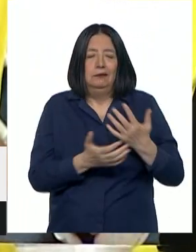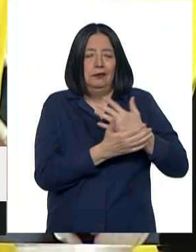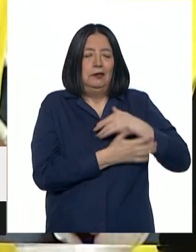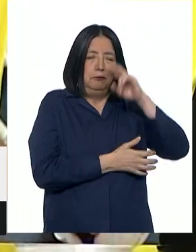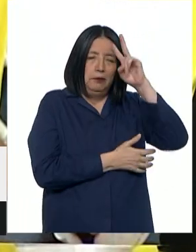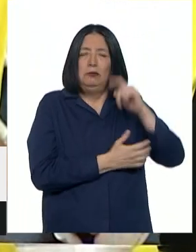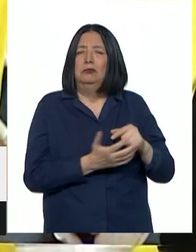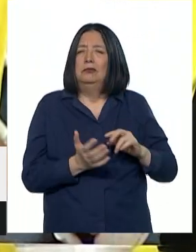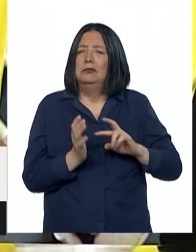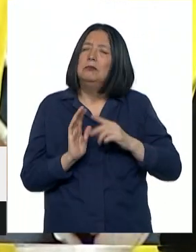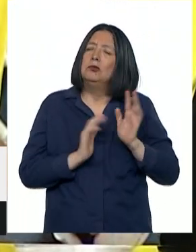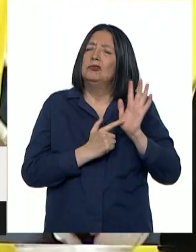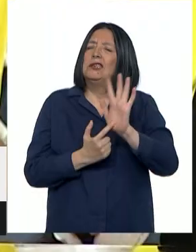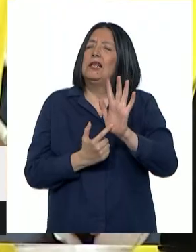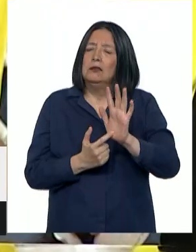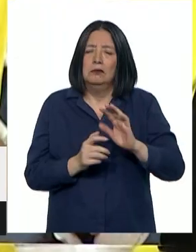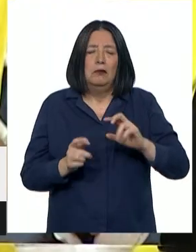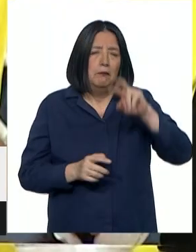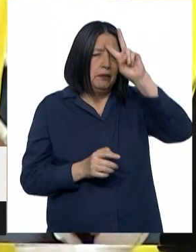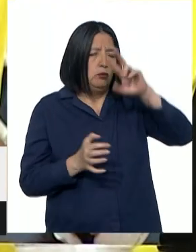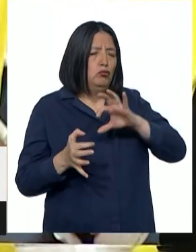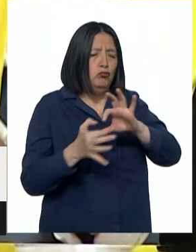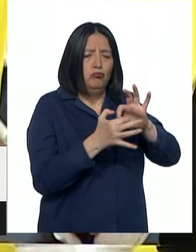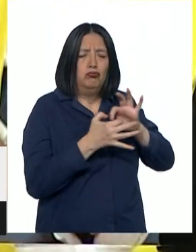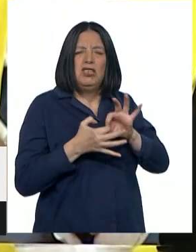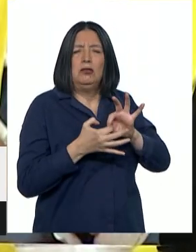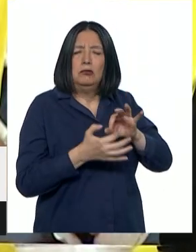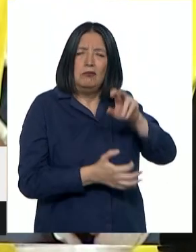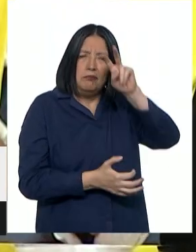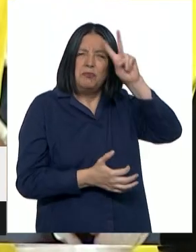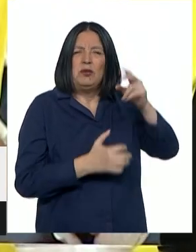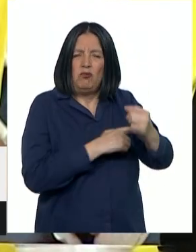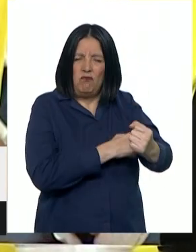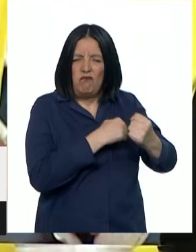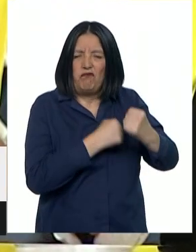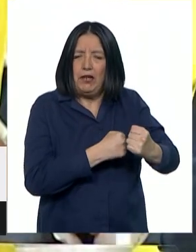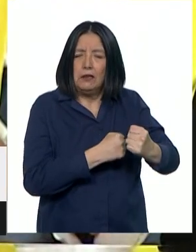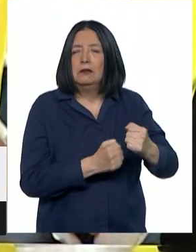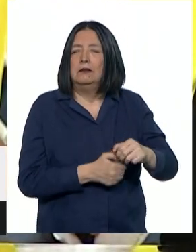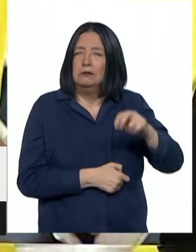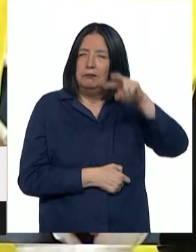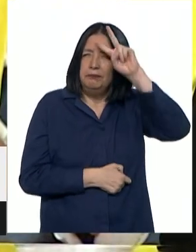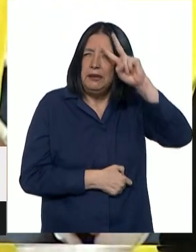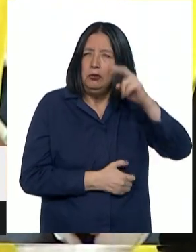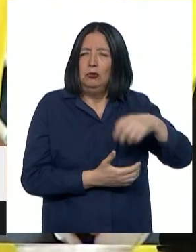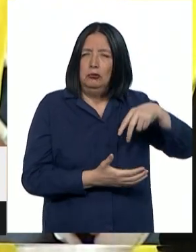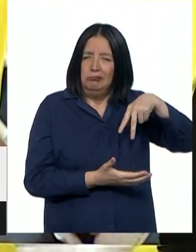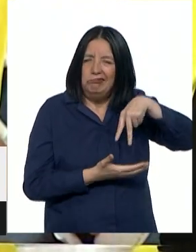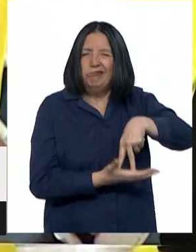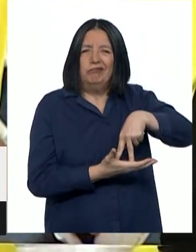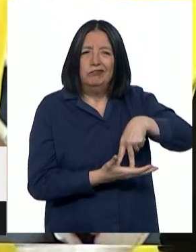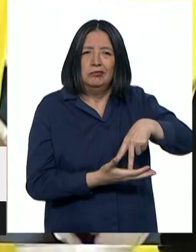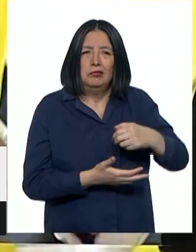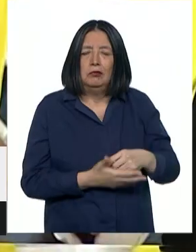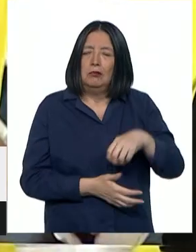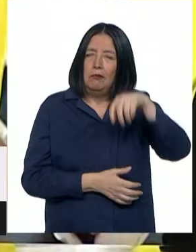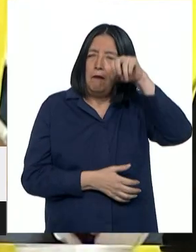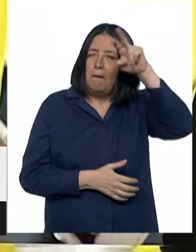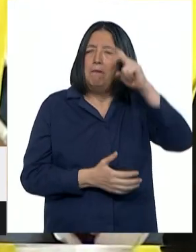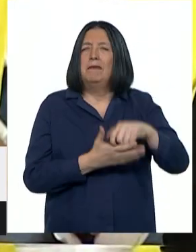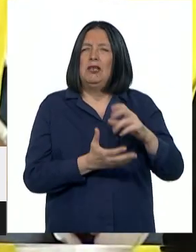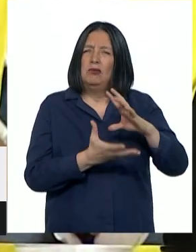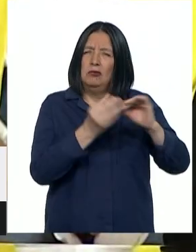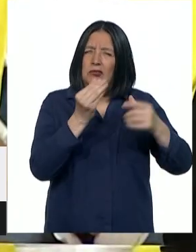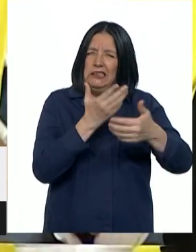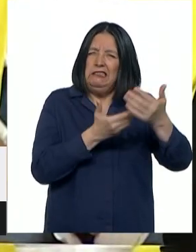Perú unido, un Perú fuerte, un Perú valeroso, un Perú histórico